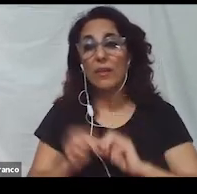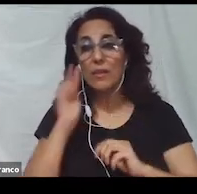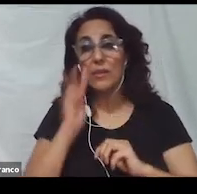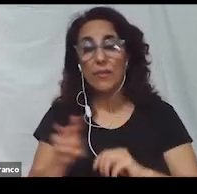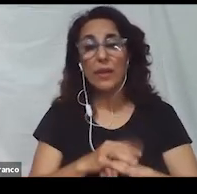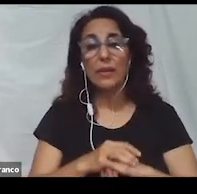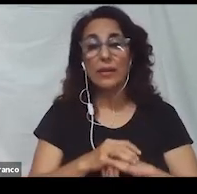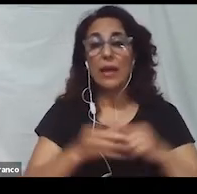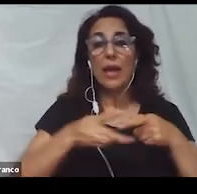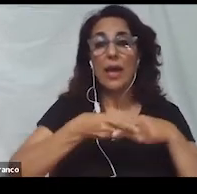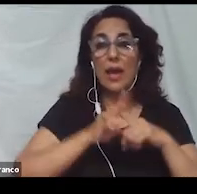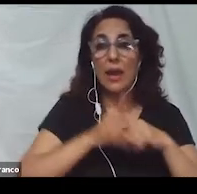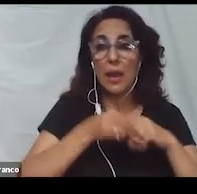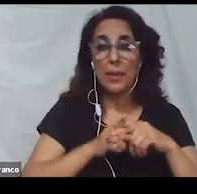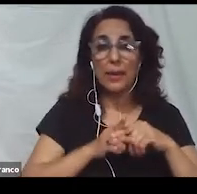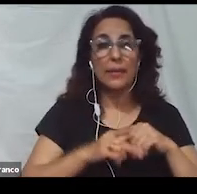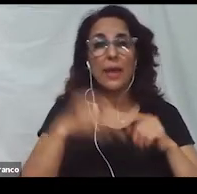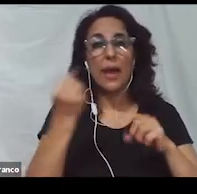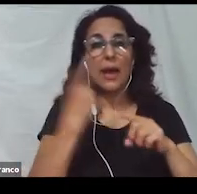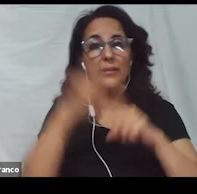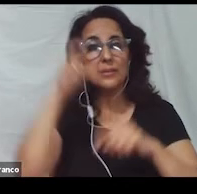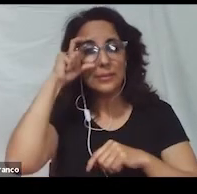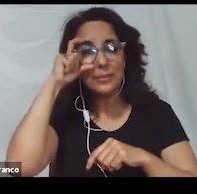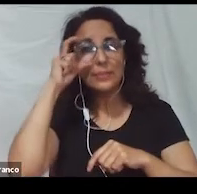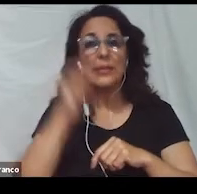detalle. Las herramientas AXE y